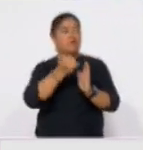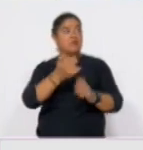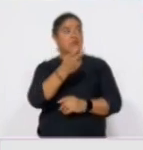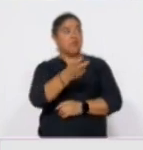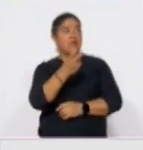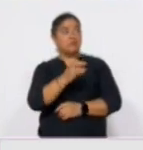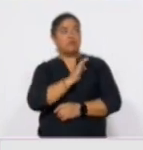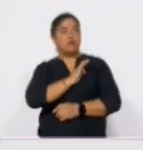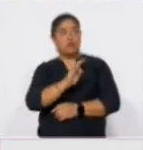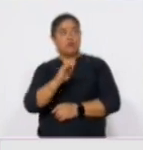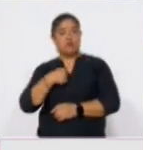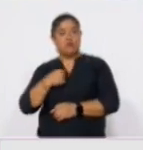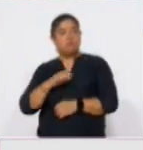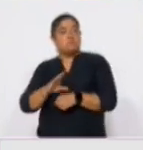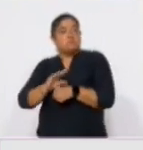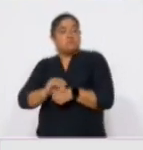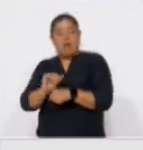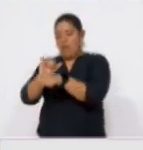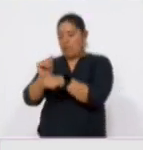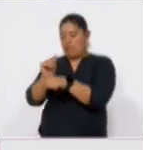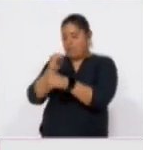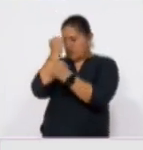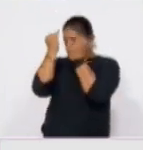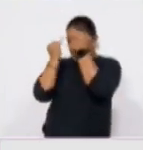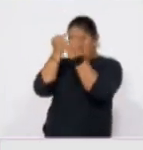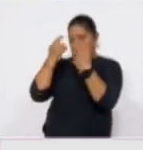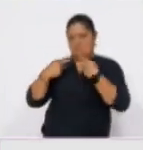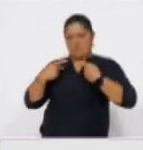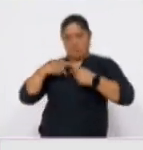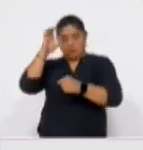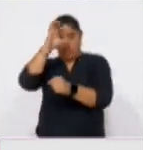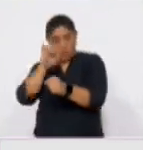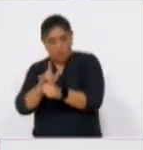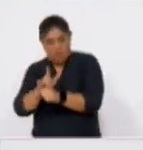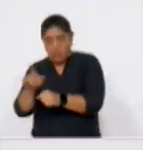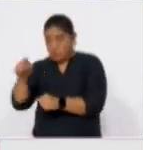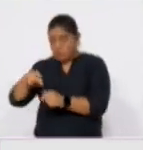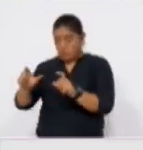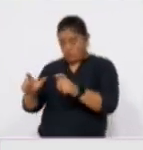va a permitir que artistas, creadores, agentes culturales tengan